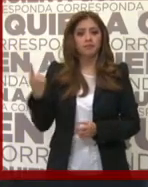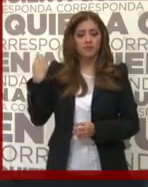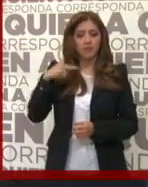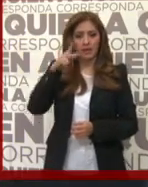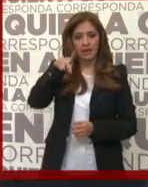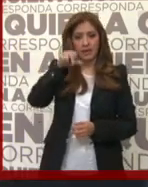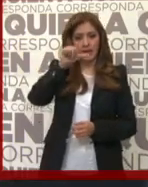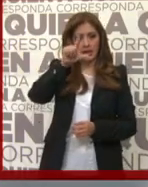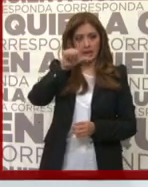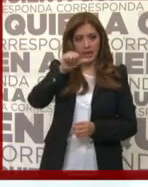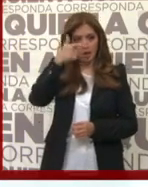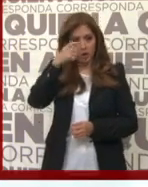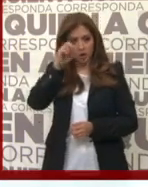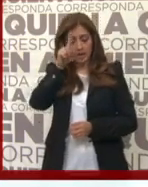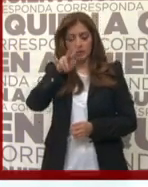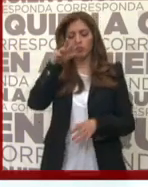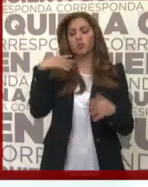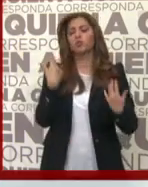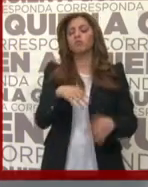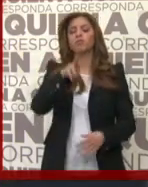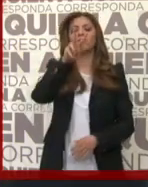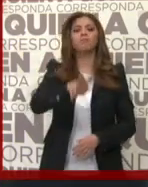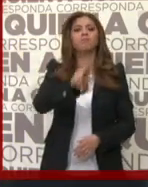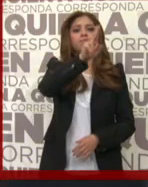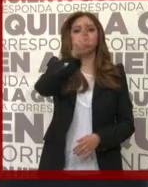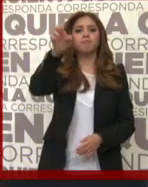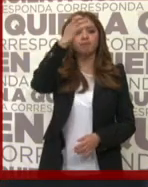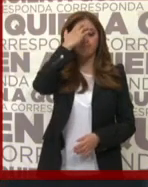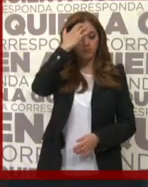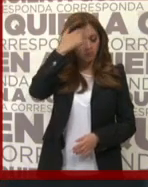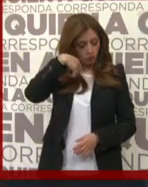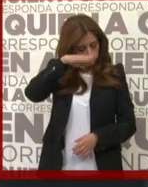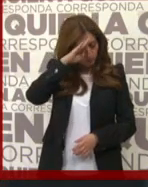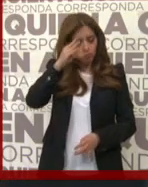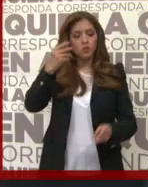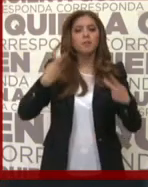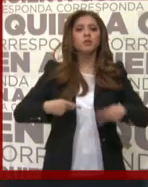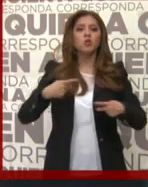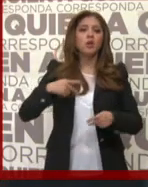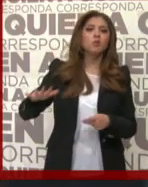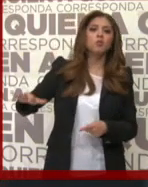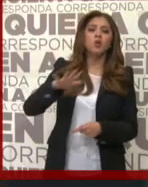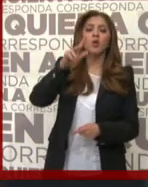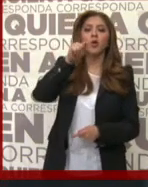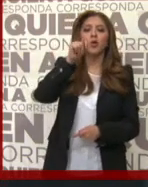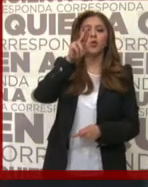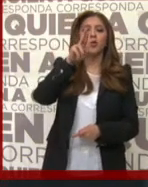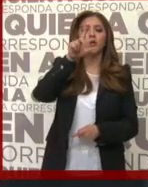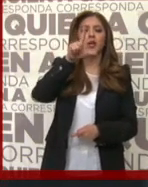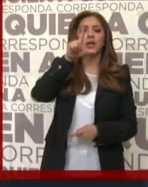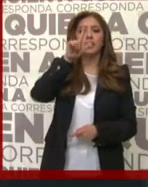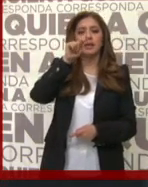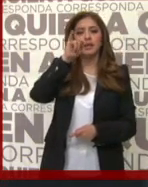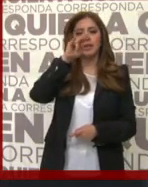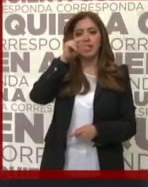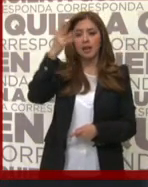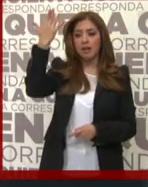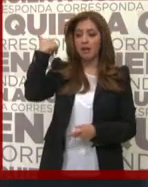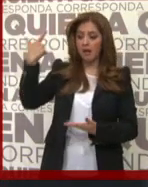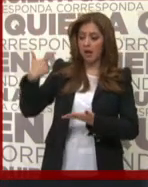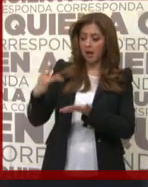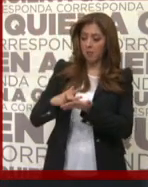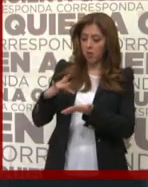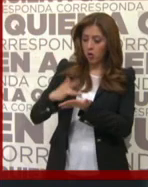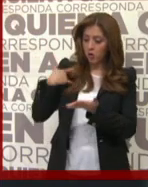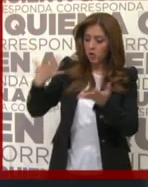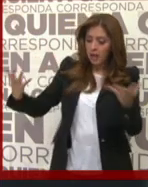Exactamente. Carla, mi reconocimiento para ti. Yo creo que mucha gente de Tultitlán que recibió el apoyo y tus